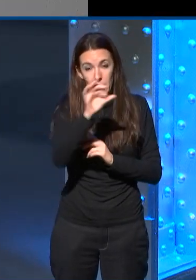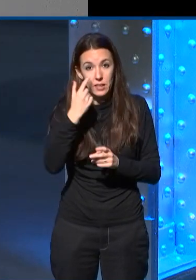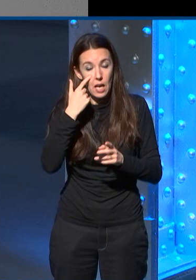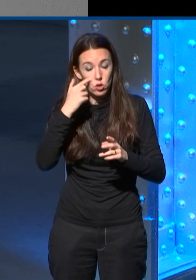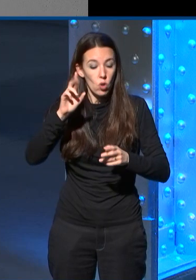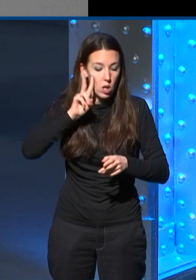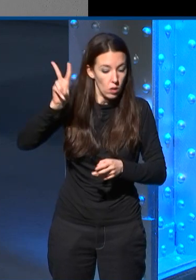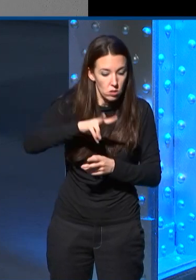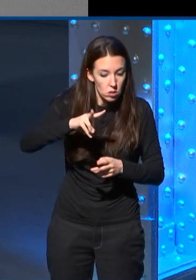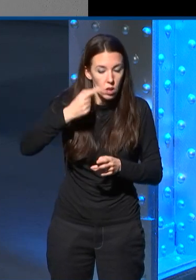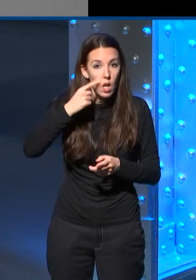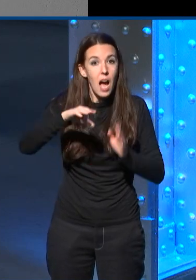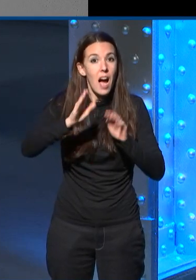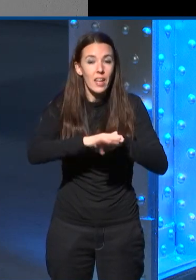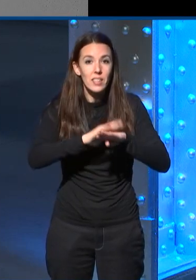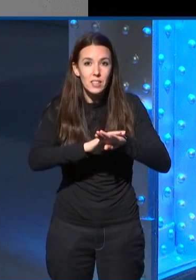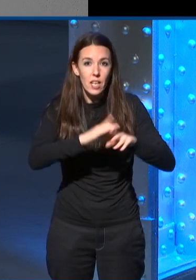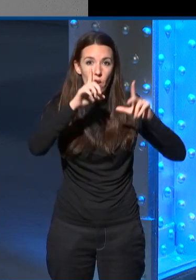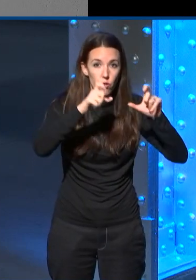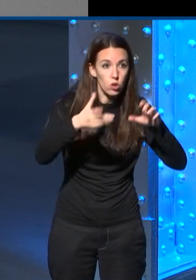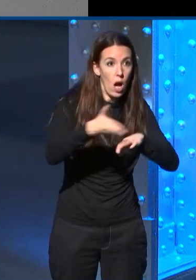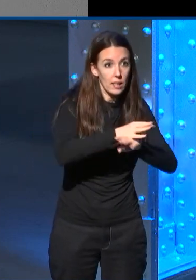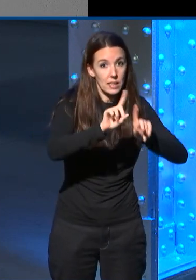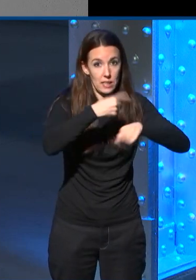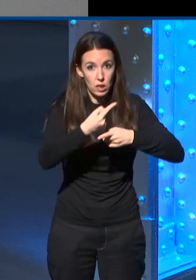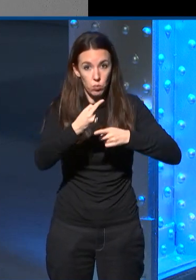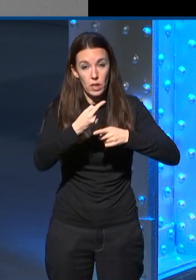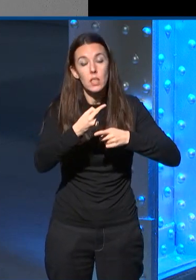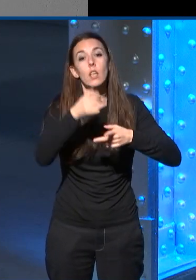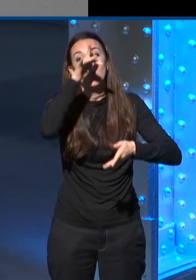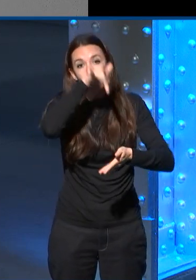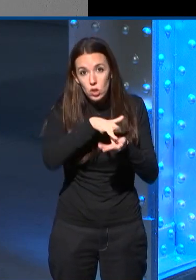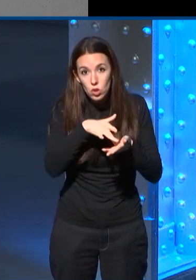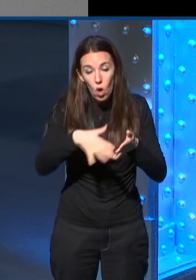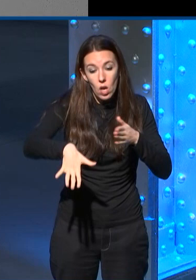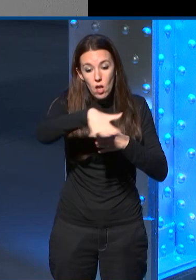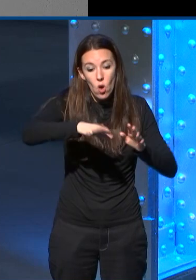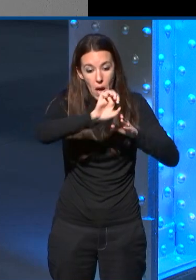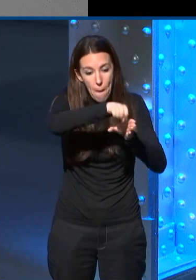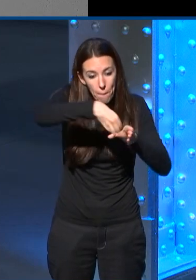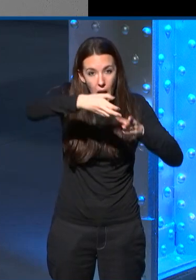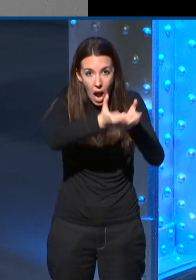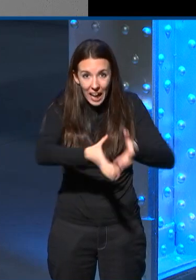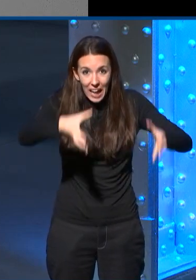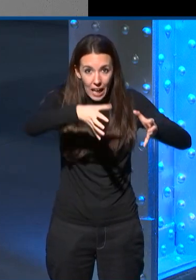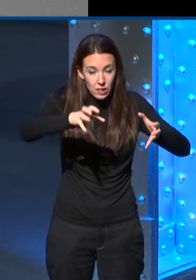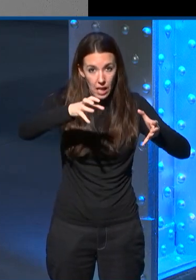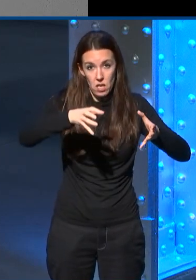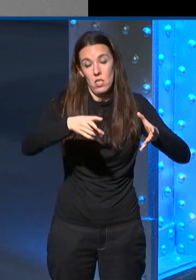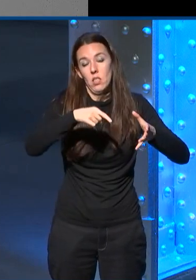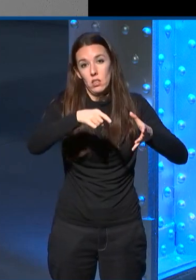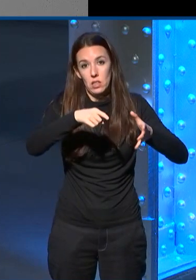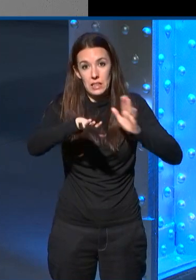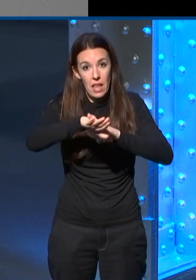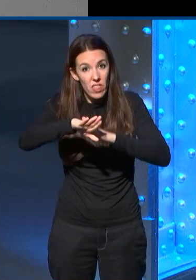de caída y vemos aquí en la izquierda una foto hecha antes y después de nuestra llegada. Ese punto negro es el cráter, que si lo estudiamos un poco más en detalle en la derecha,